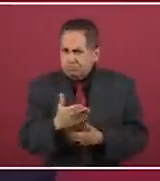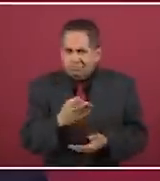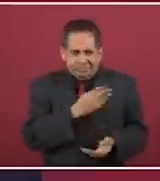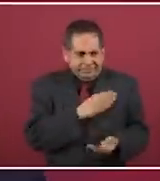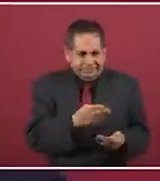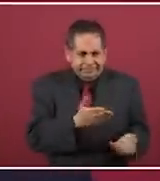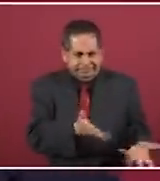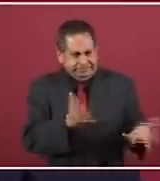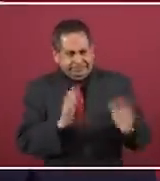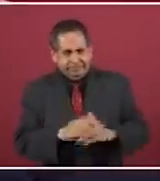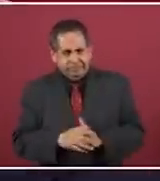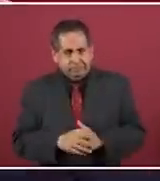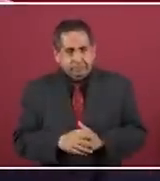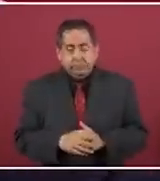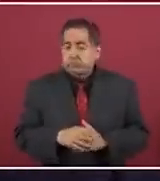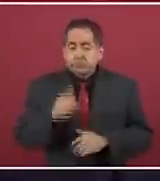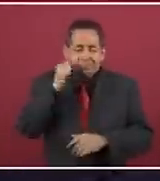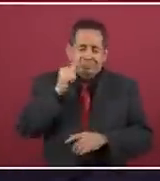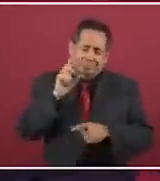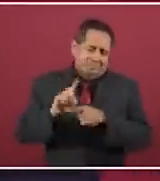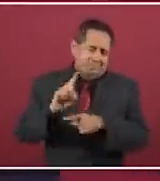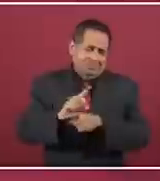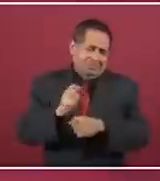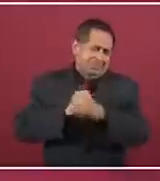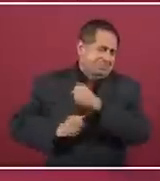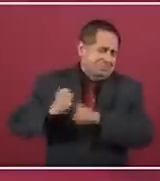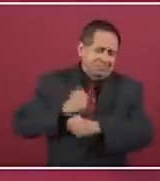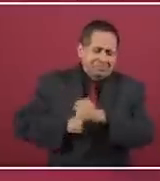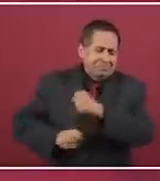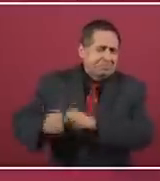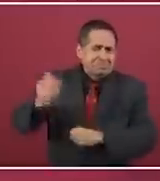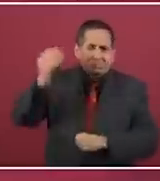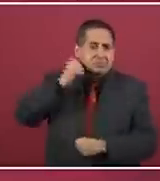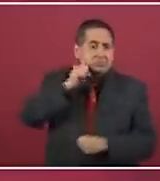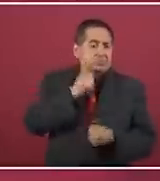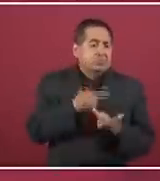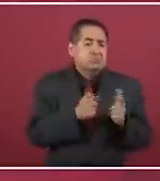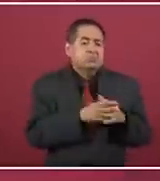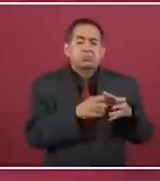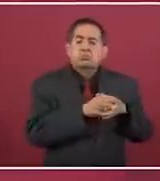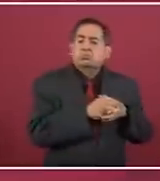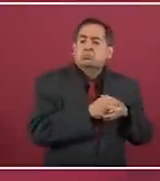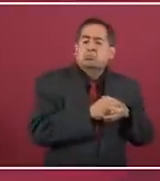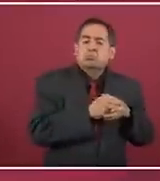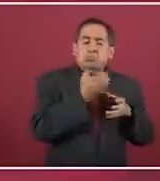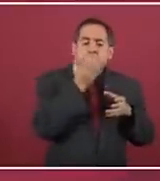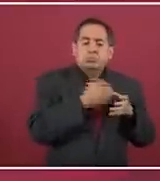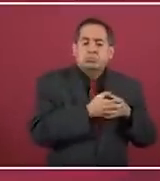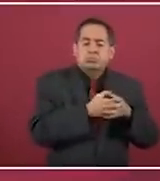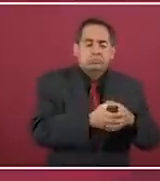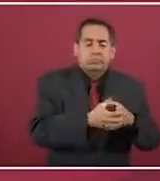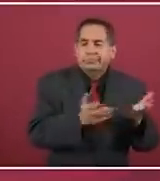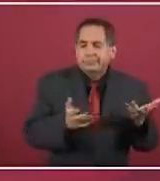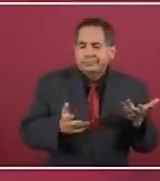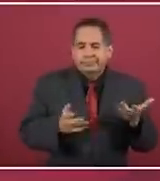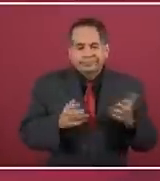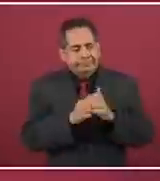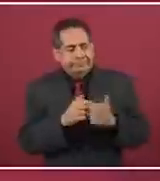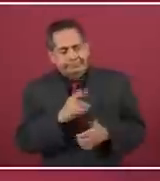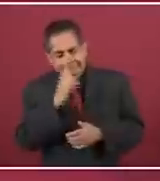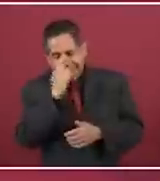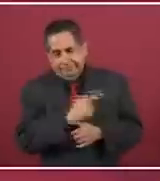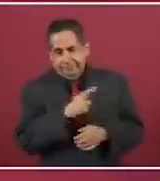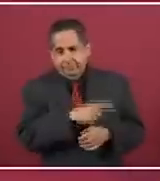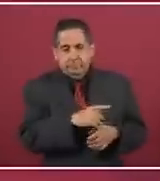Y siempre ha estado el conservadurismo. ¿Qué pasa? Con todo respeto, que